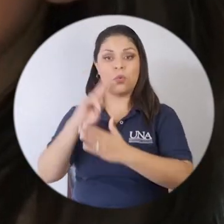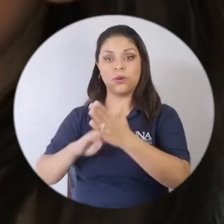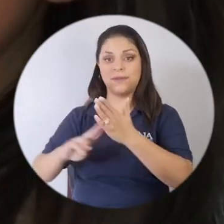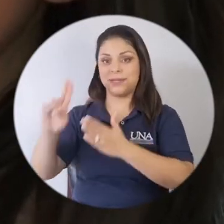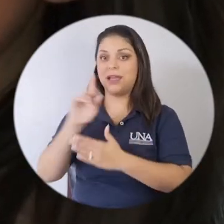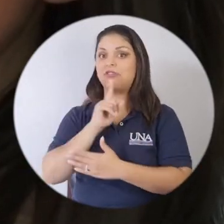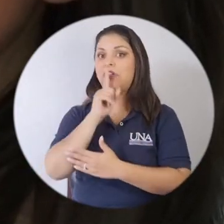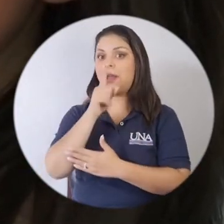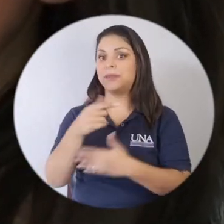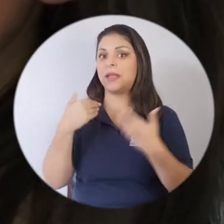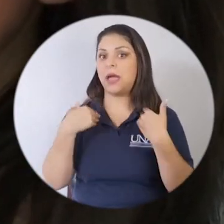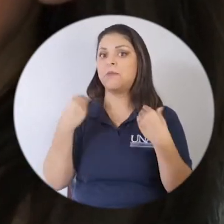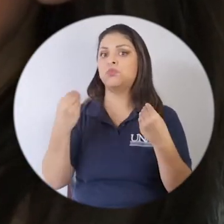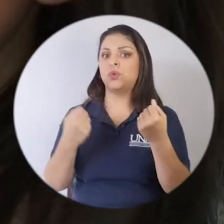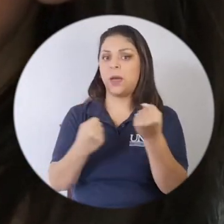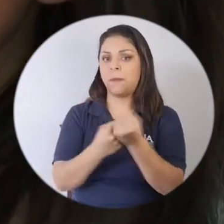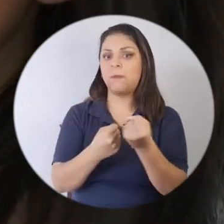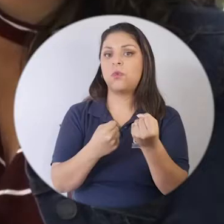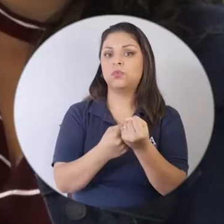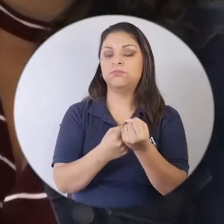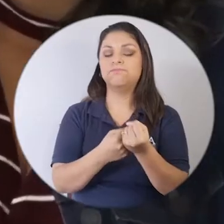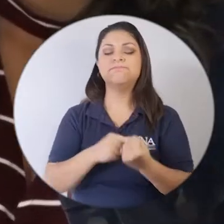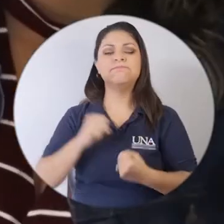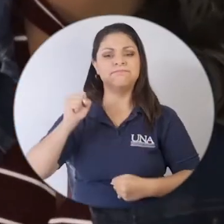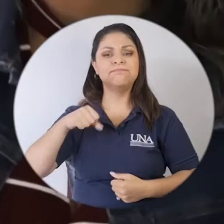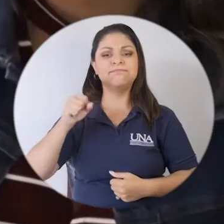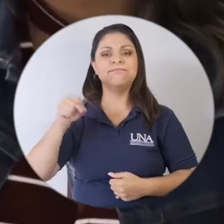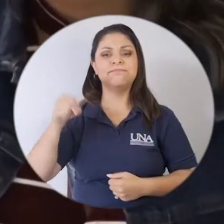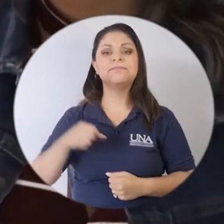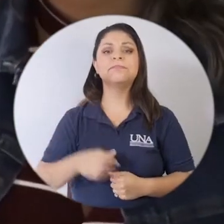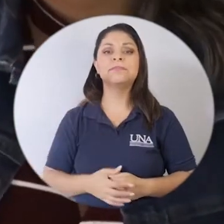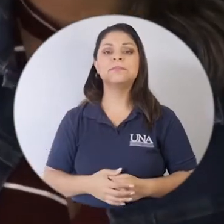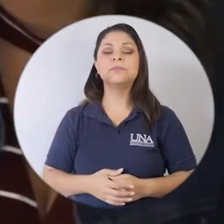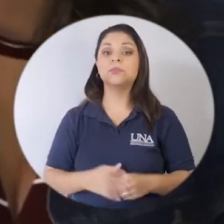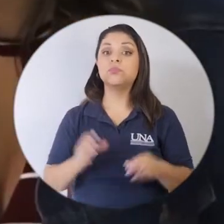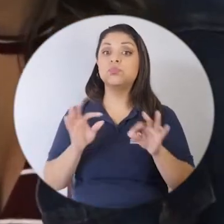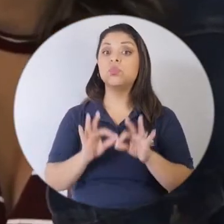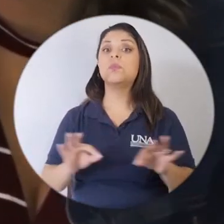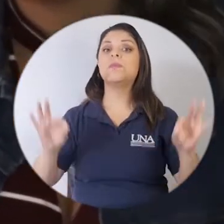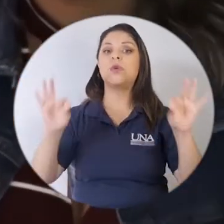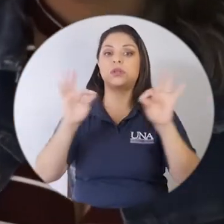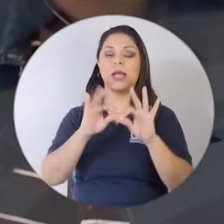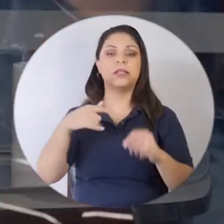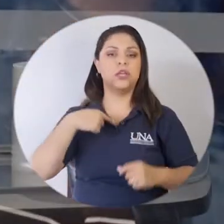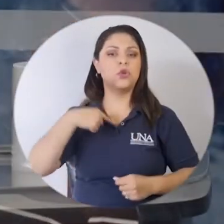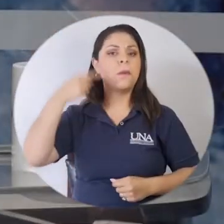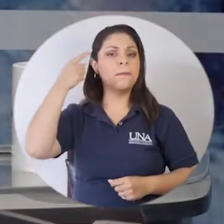porque la universidad realmente brinda muchos apoyos. Sí, es muy importante, considero,